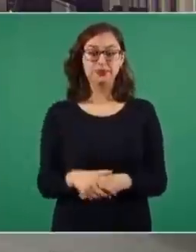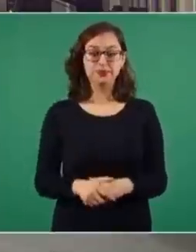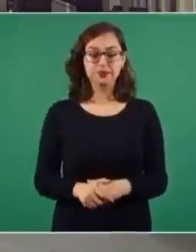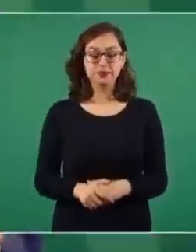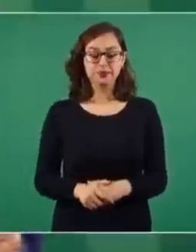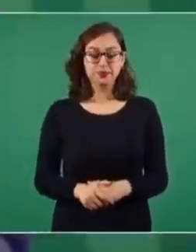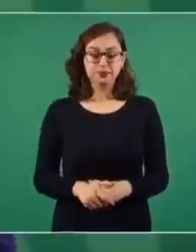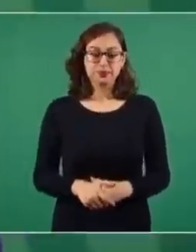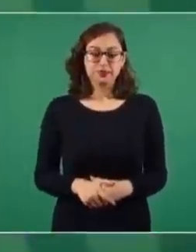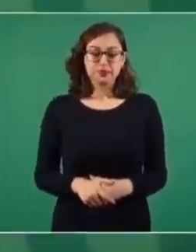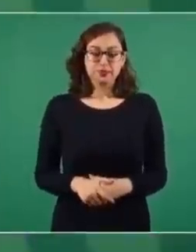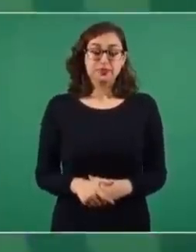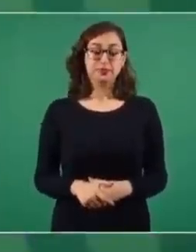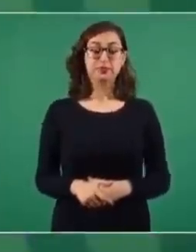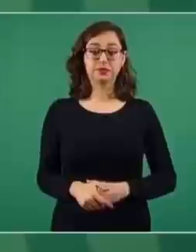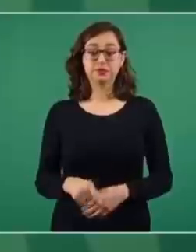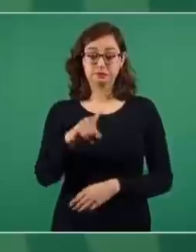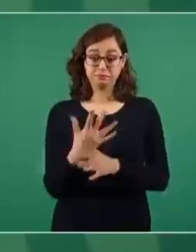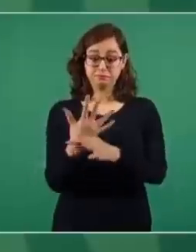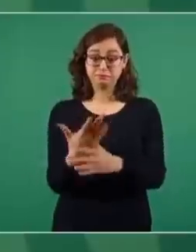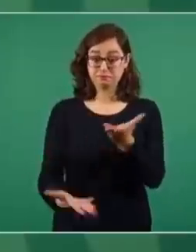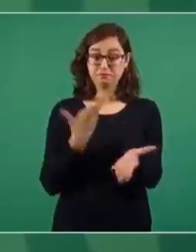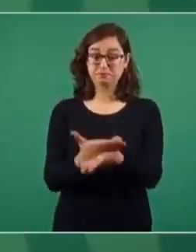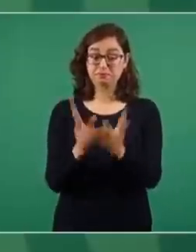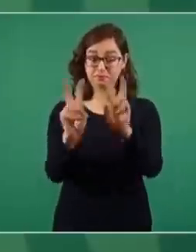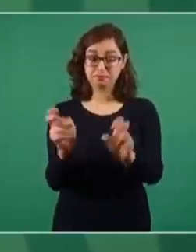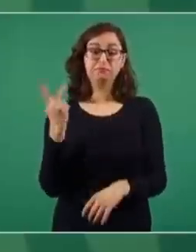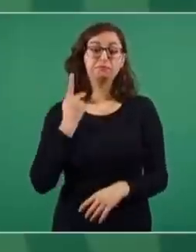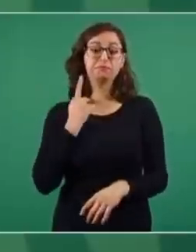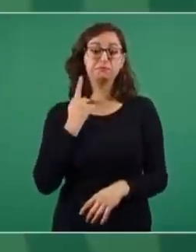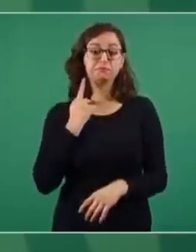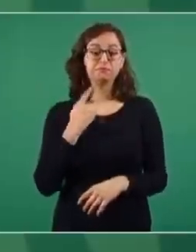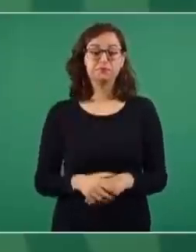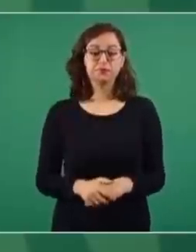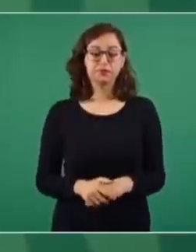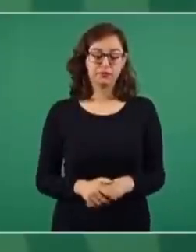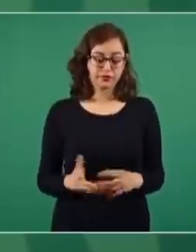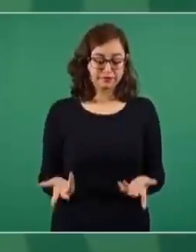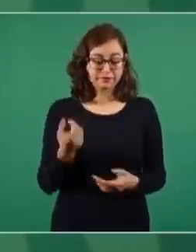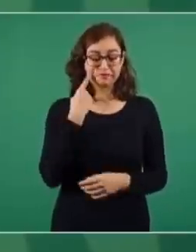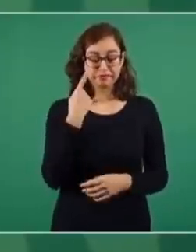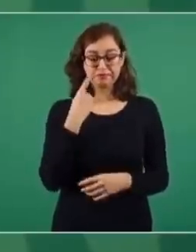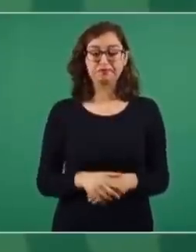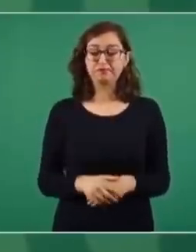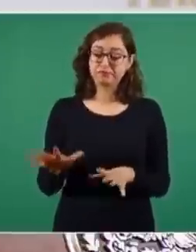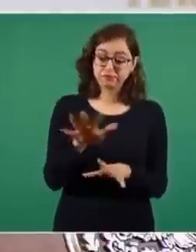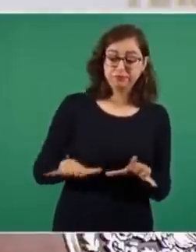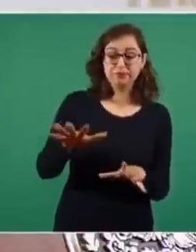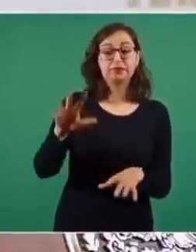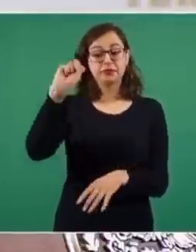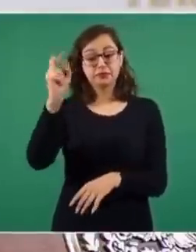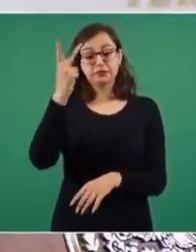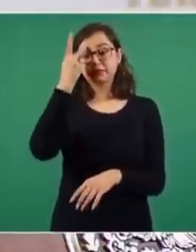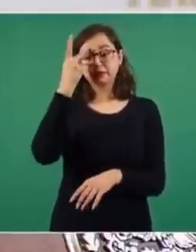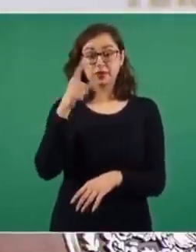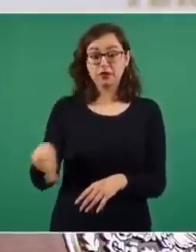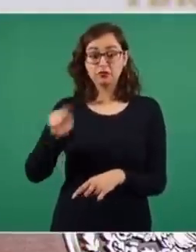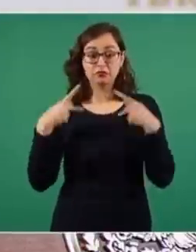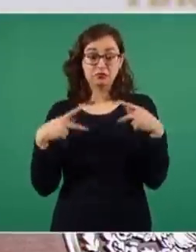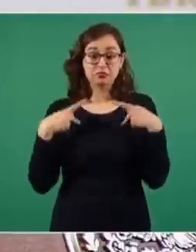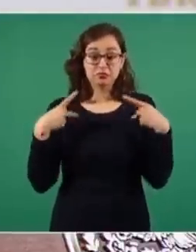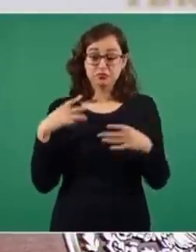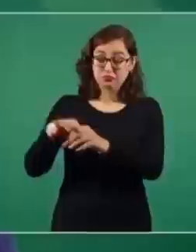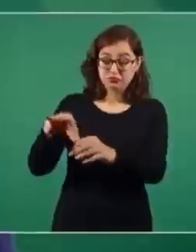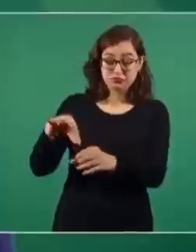Porque es un asunto político lo que tú planteas. El pueblo de San Luis, o la mayoría del pueblo de San Luis